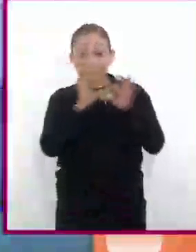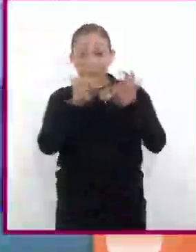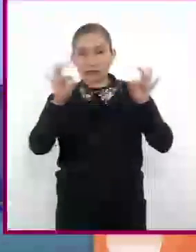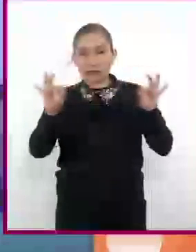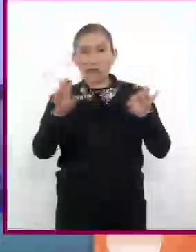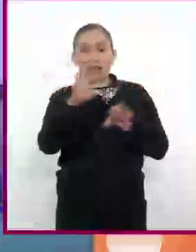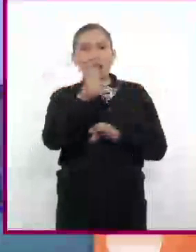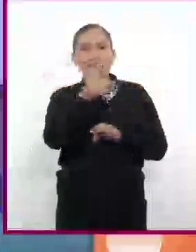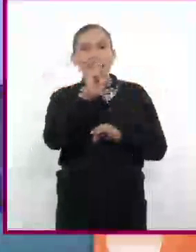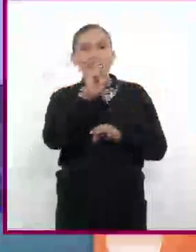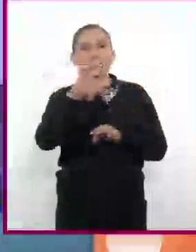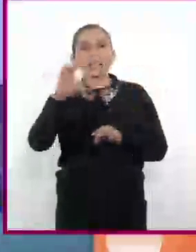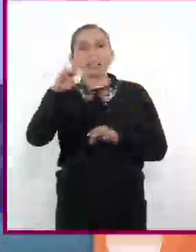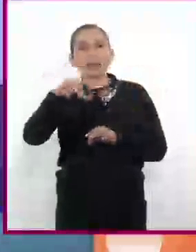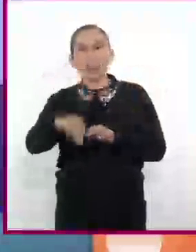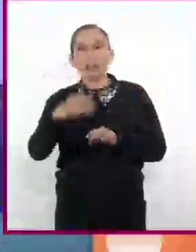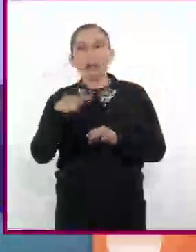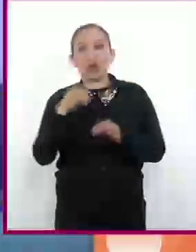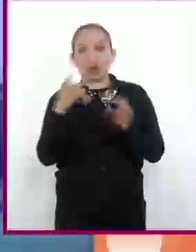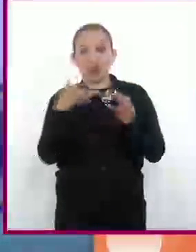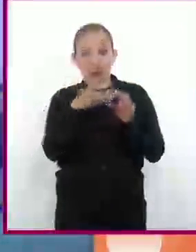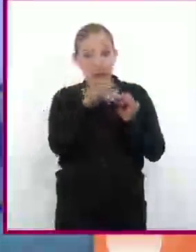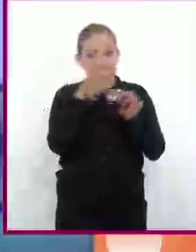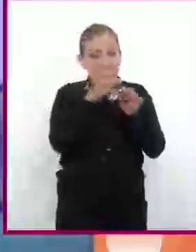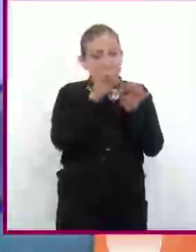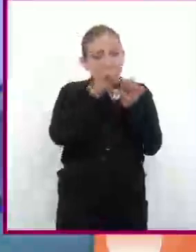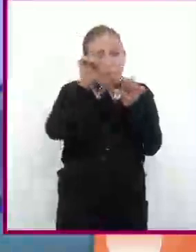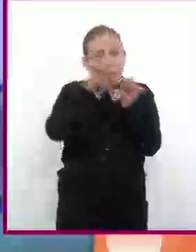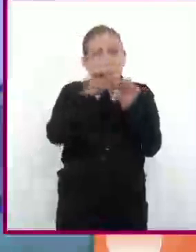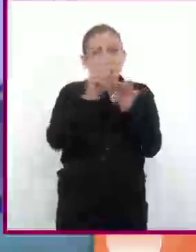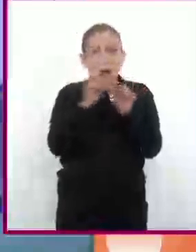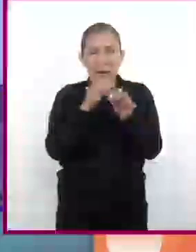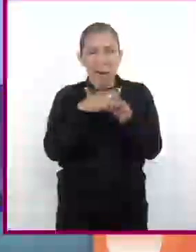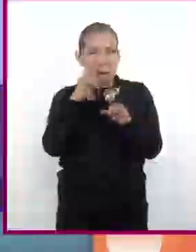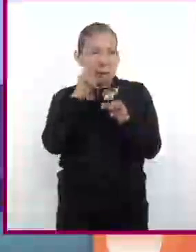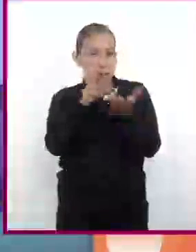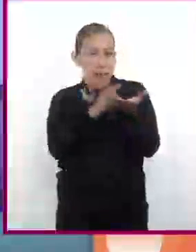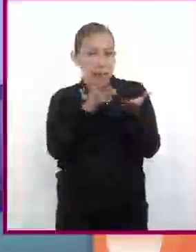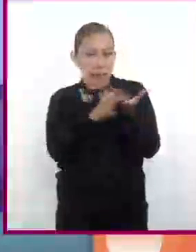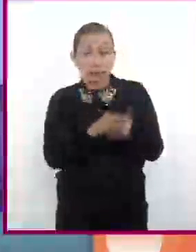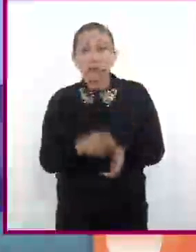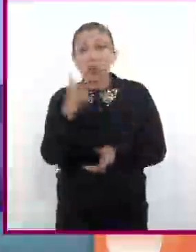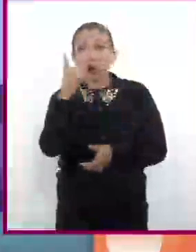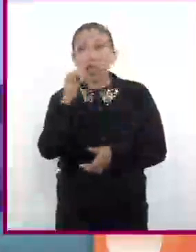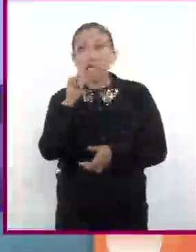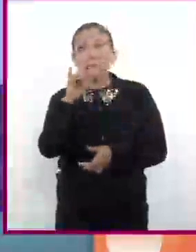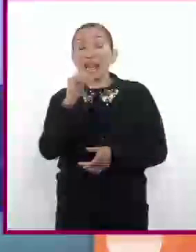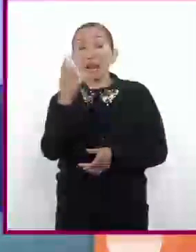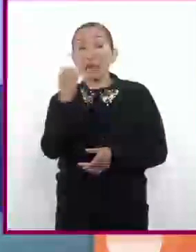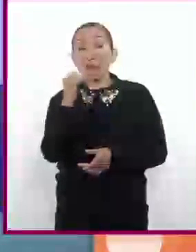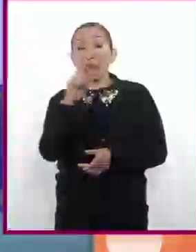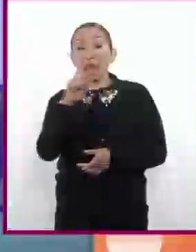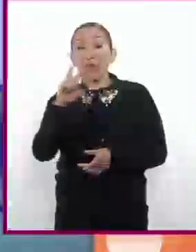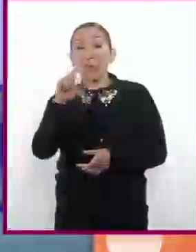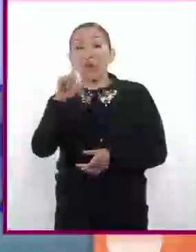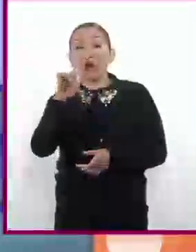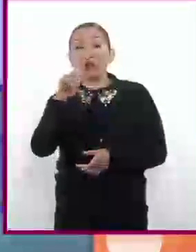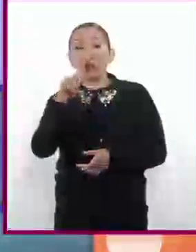aislado de 30 centímetros de largo con los extremos descubiertos, una pila de 9 volts,